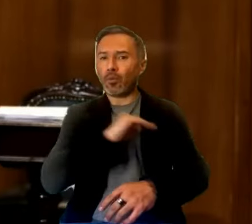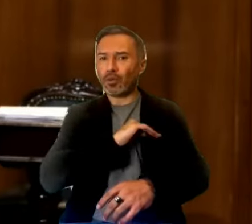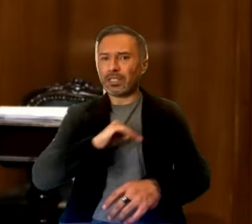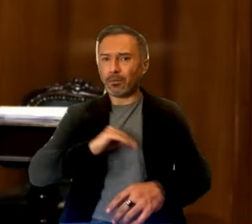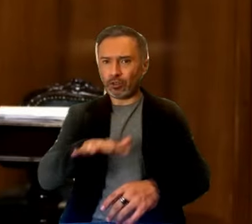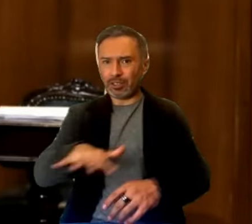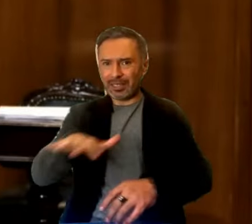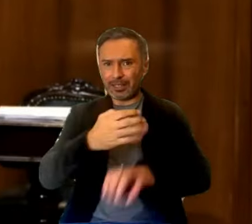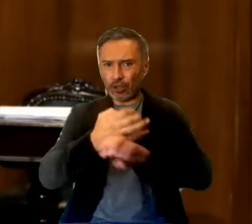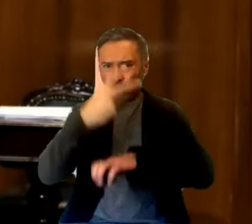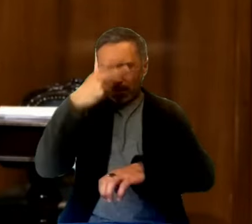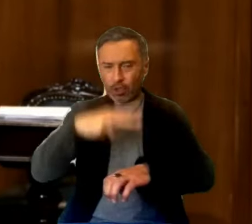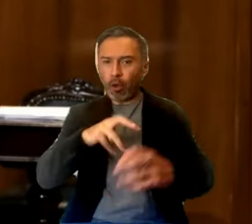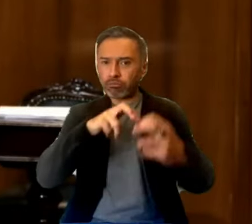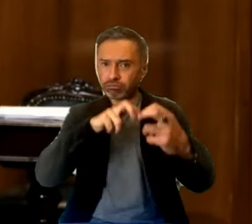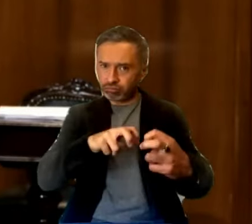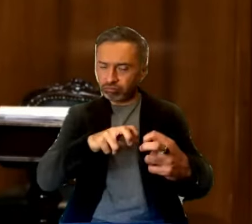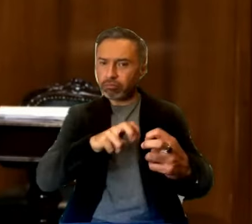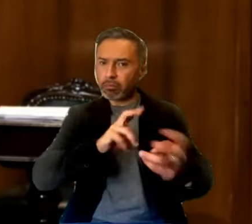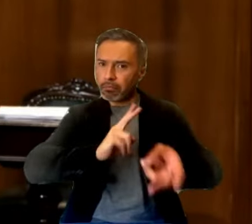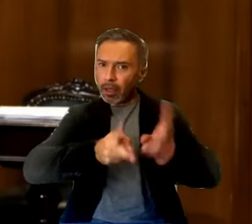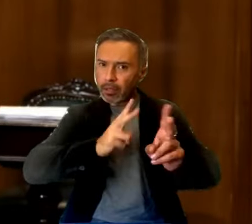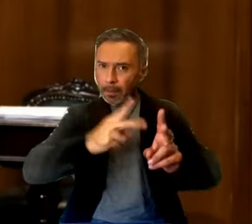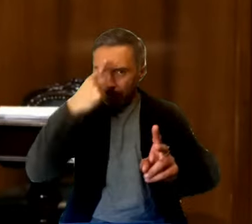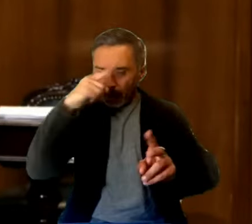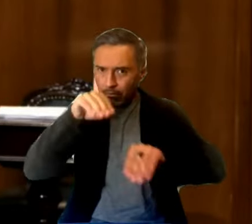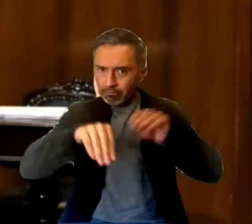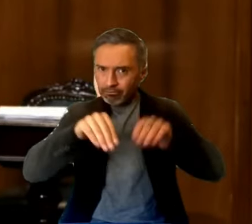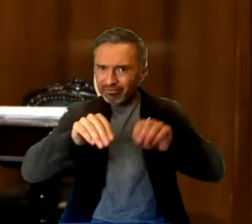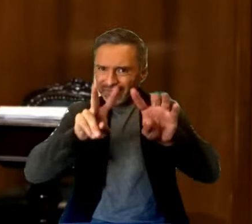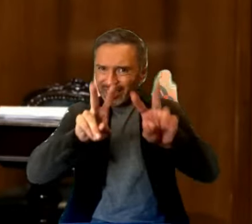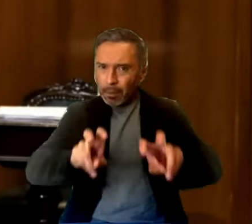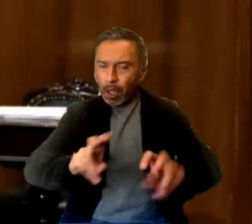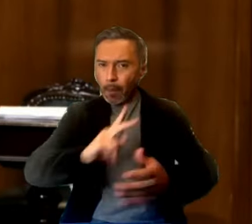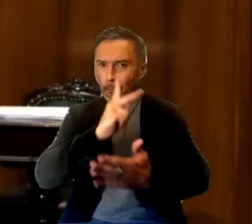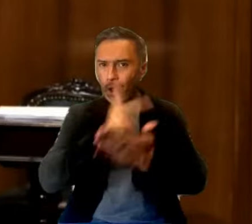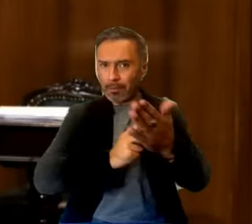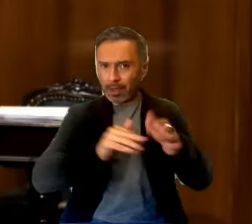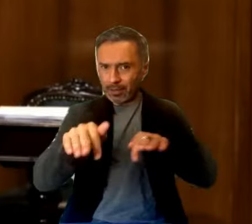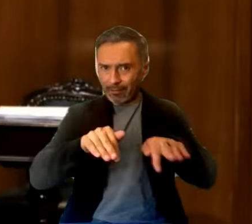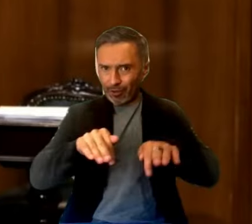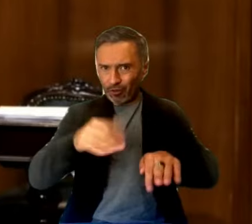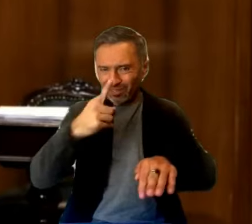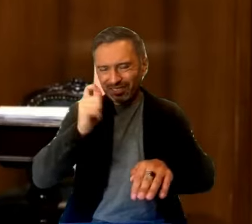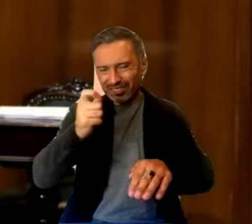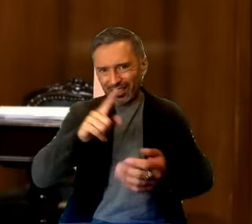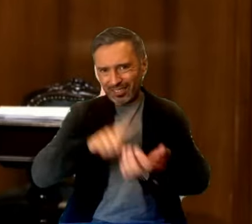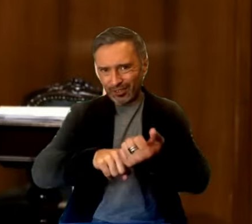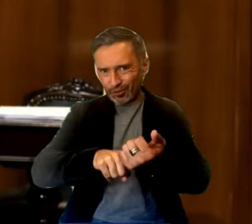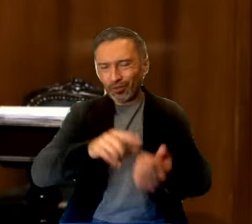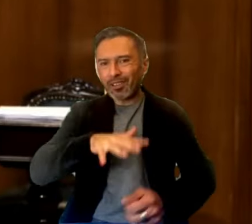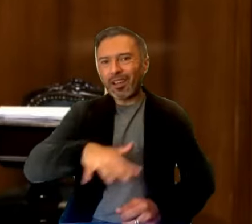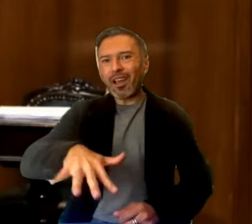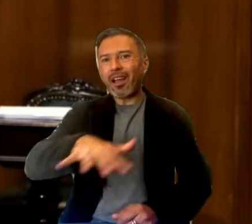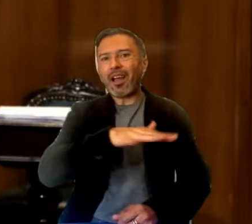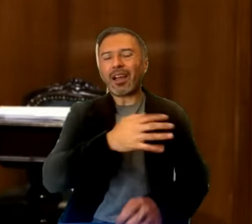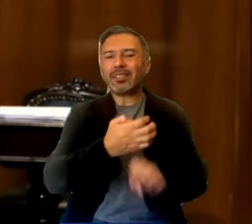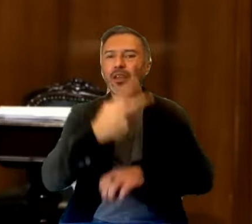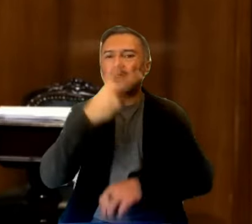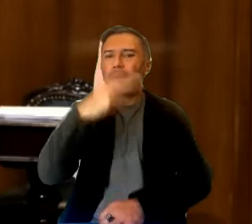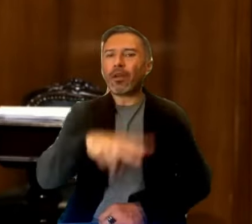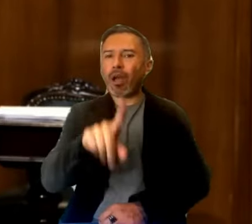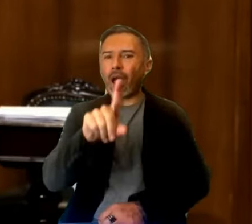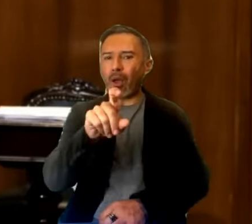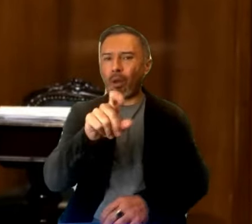y el gobierno federal para atender la problemática de abastecimiento de agua en el Estado de